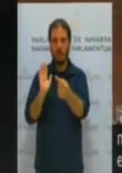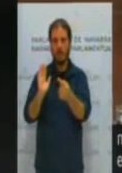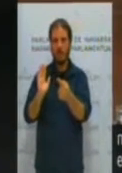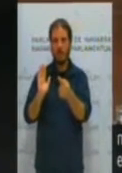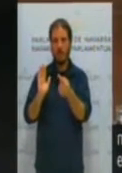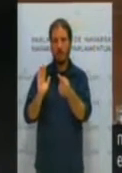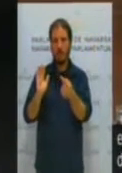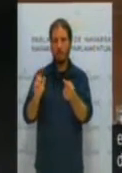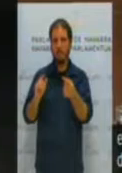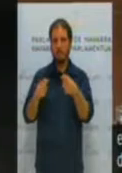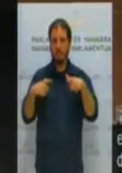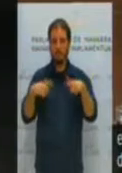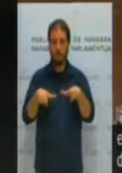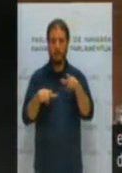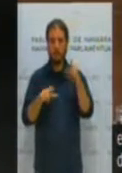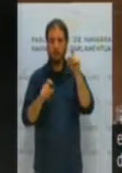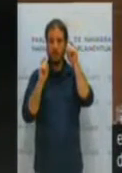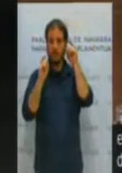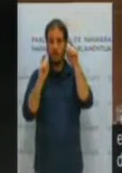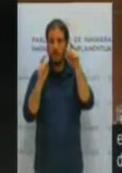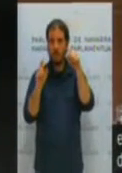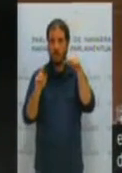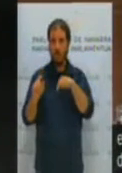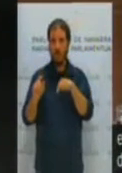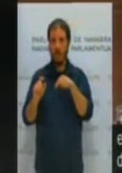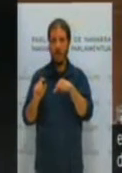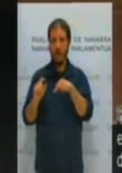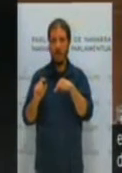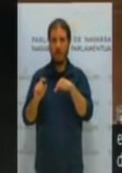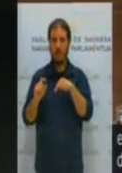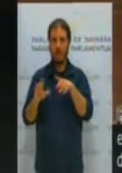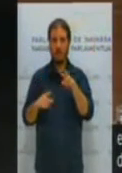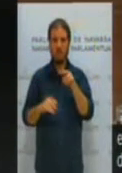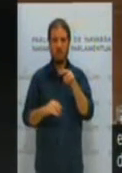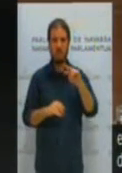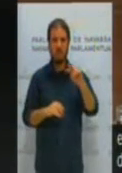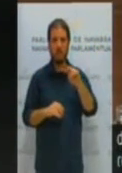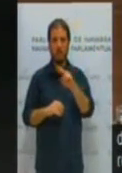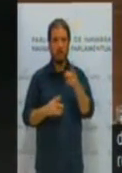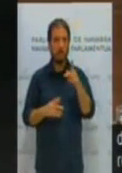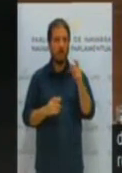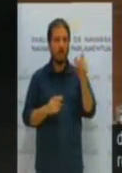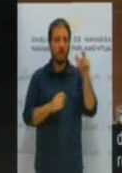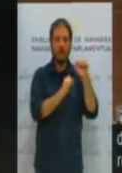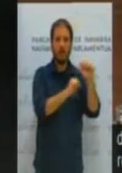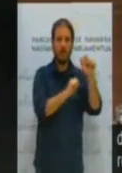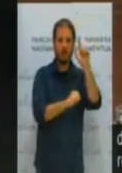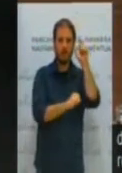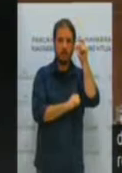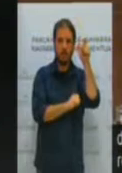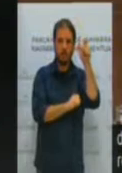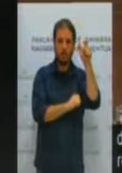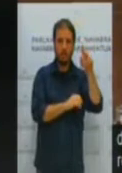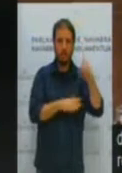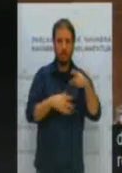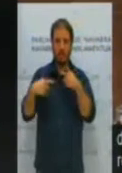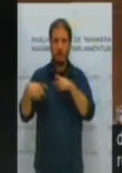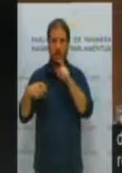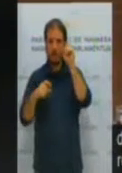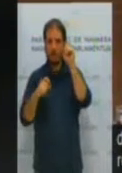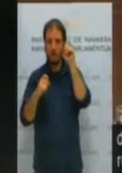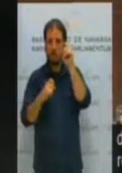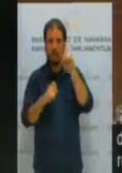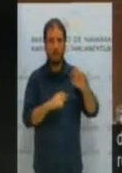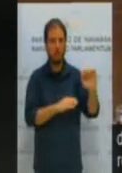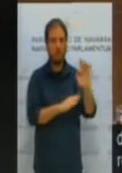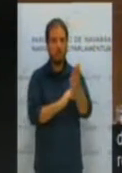departamento, educación, el departamento que más resoluciones del Defensor del Pueblo desatendió o desoyó.